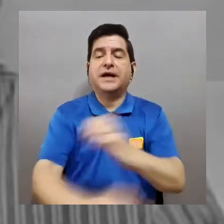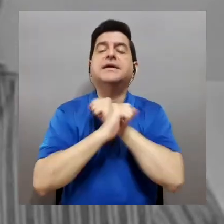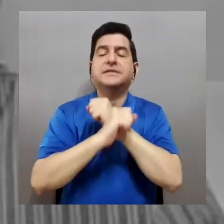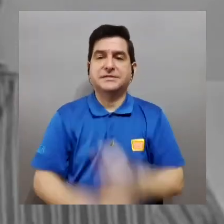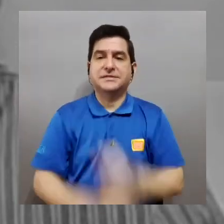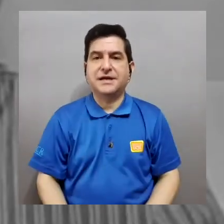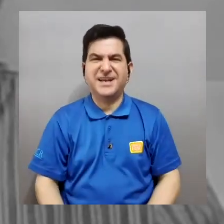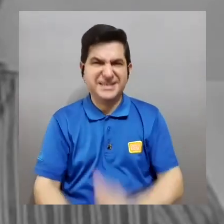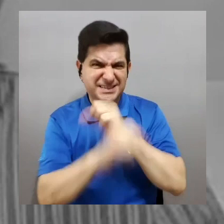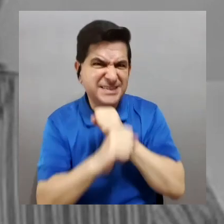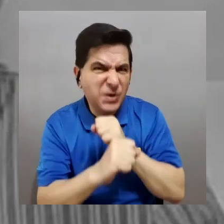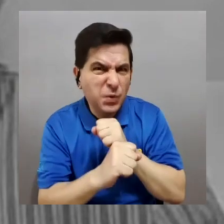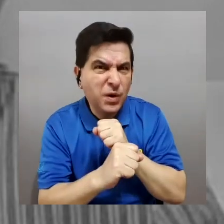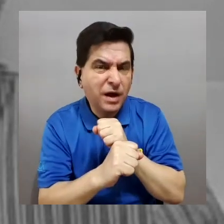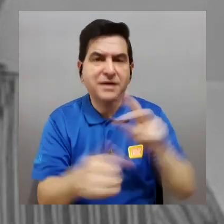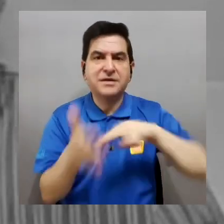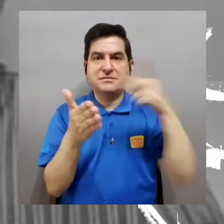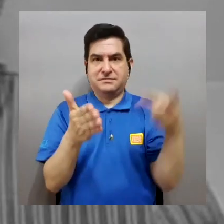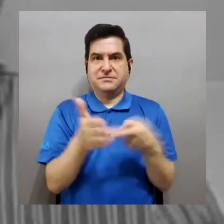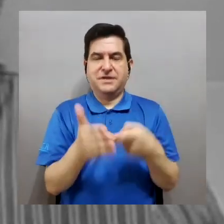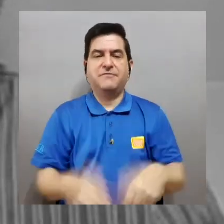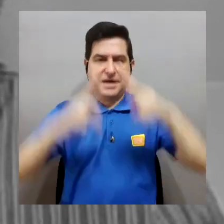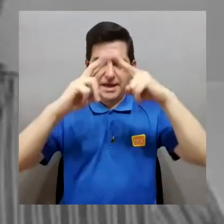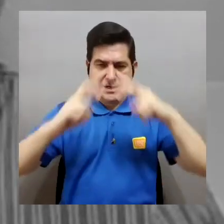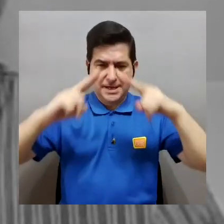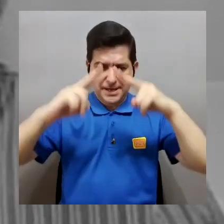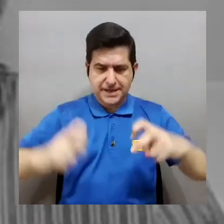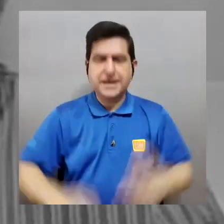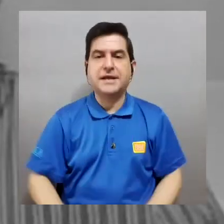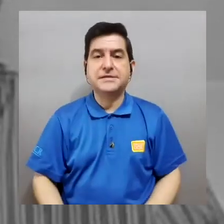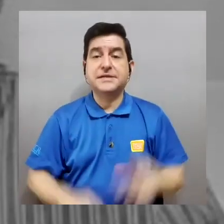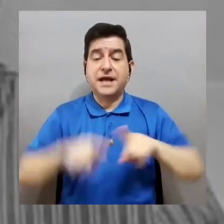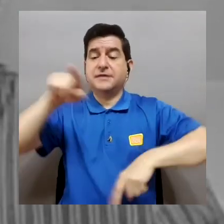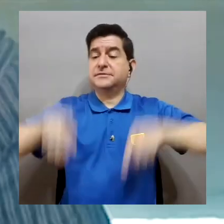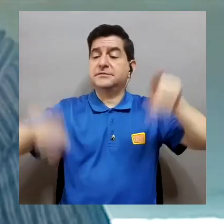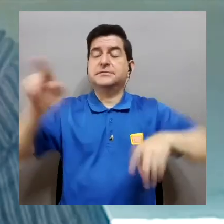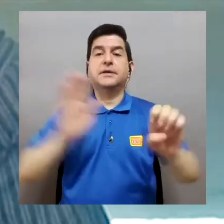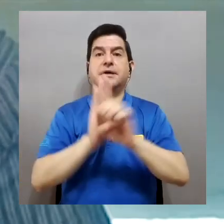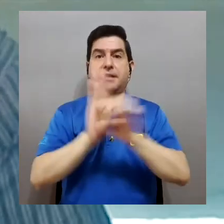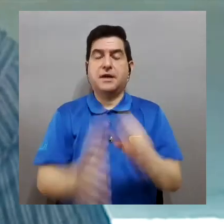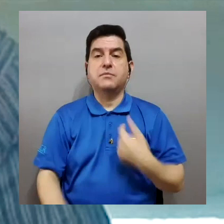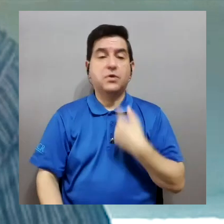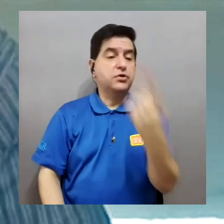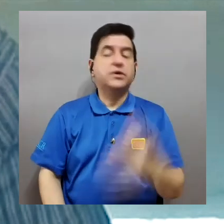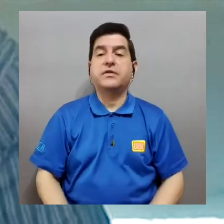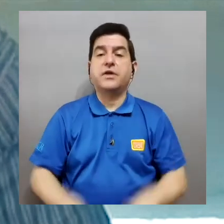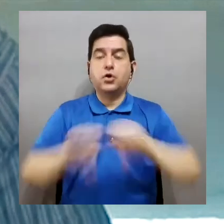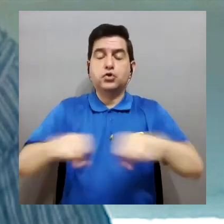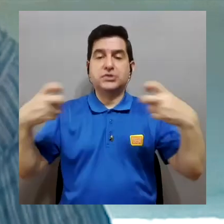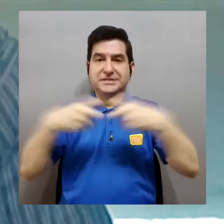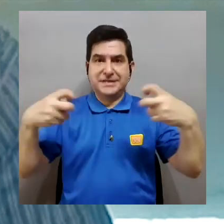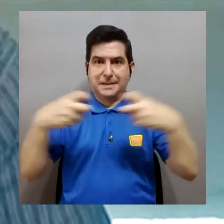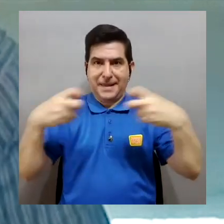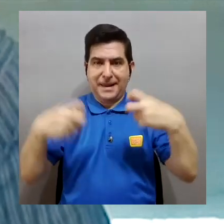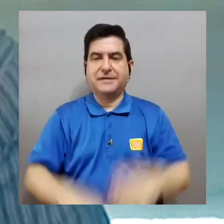la parte de seguras viene lo que son el análisis de las estadísticas. Por ejemplo, le puedo hablar que el sistema